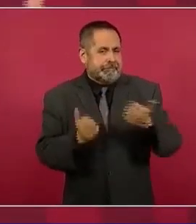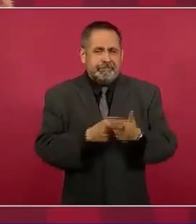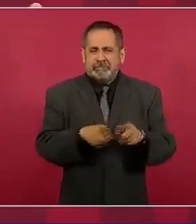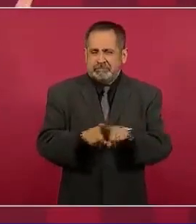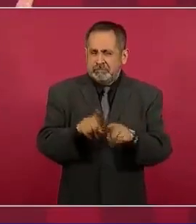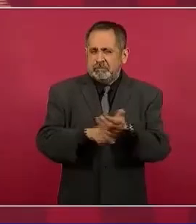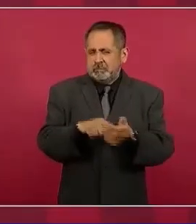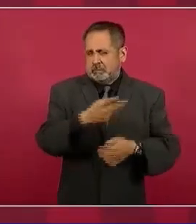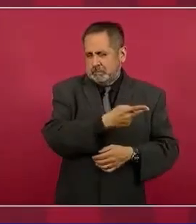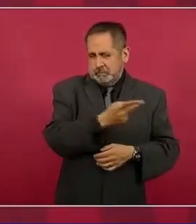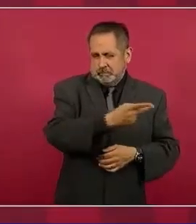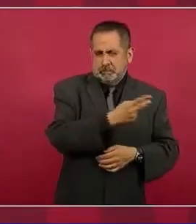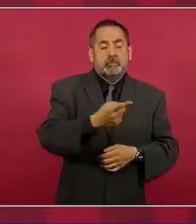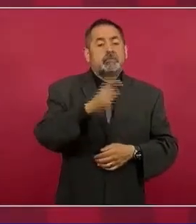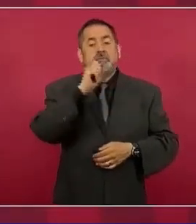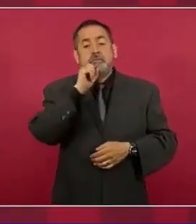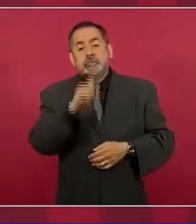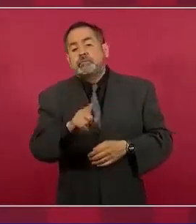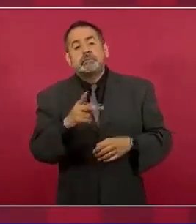sino